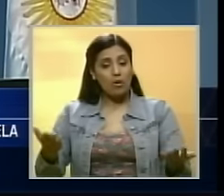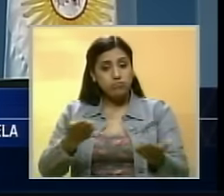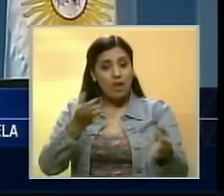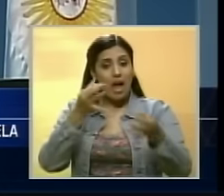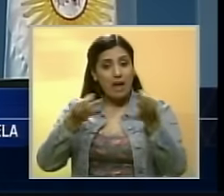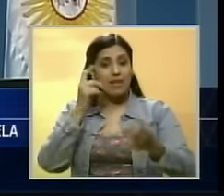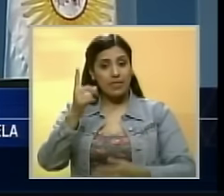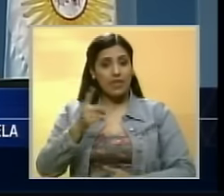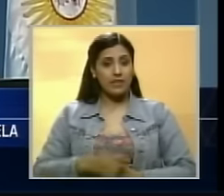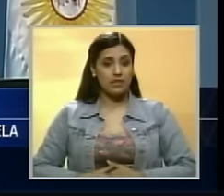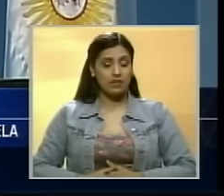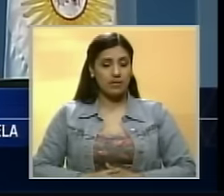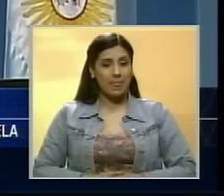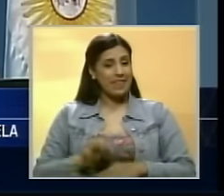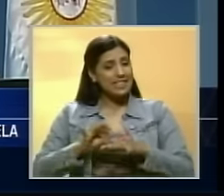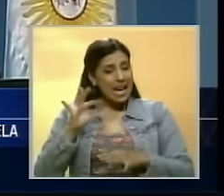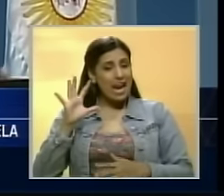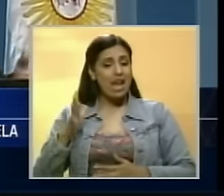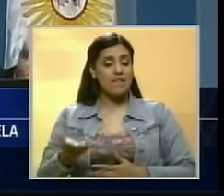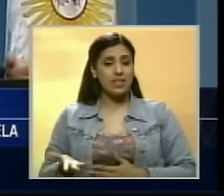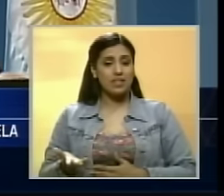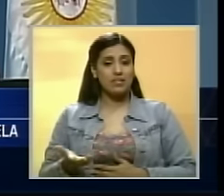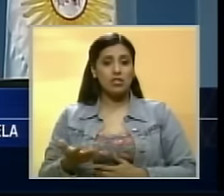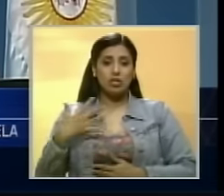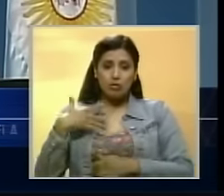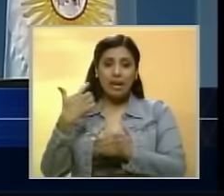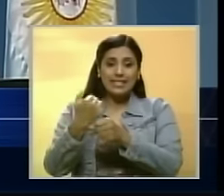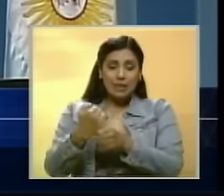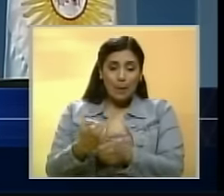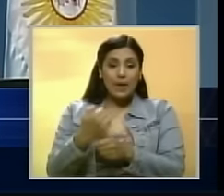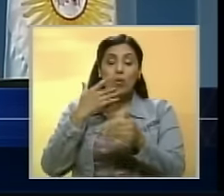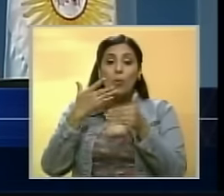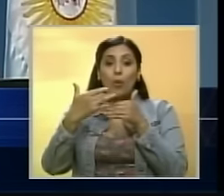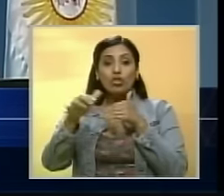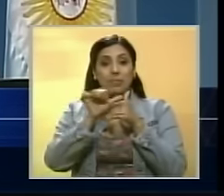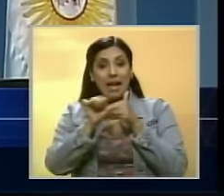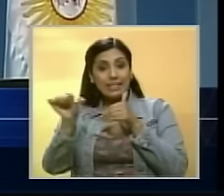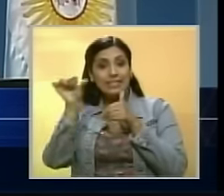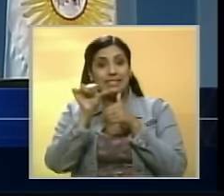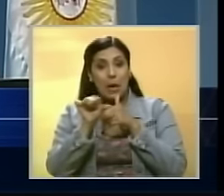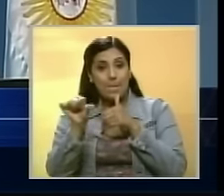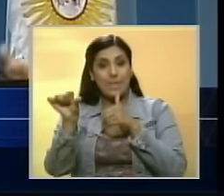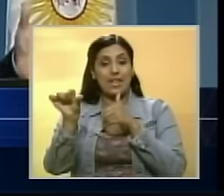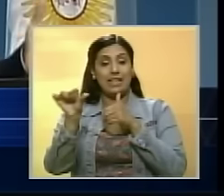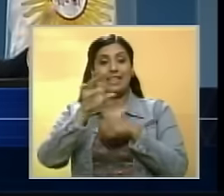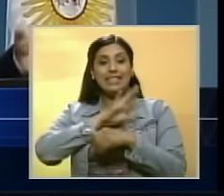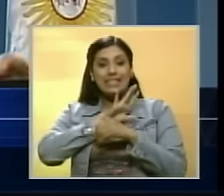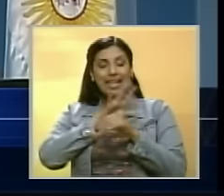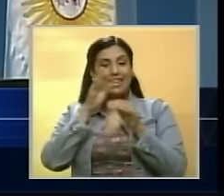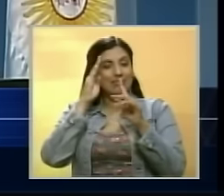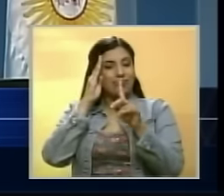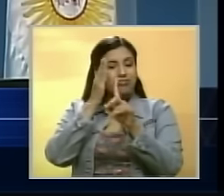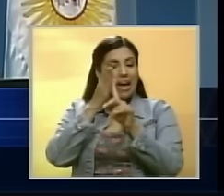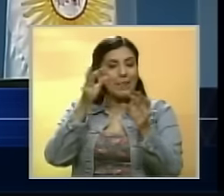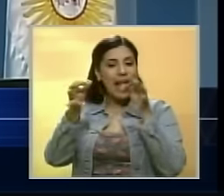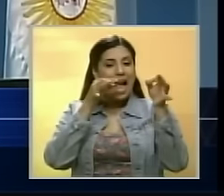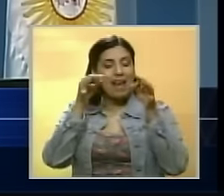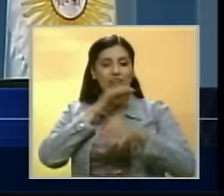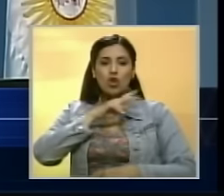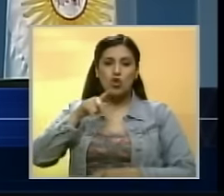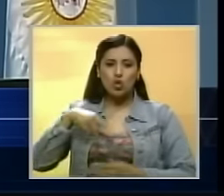situación son muy graves y espero que en las próximas semanas se encuentre ese camino de diálogo que tanto